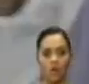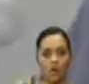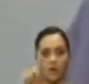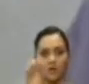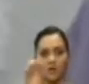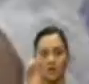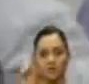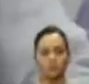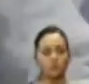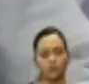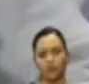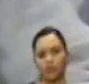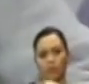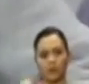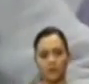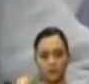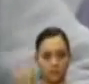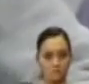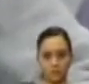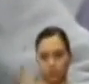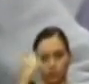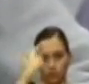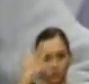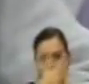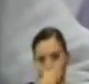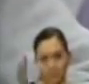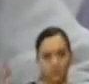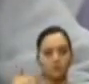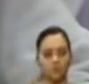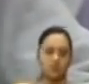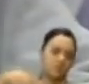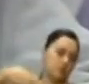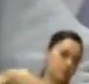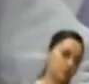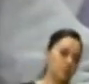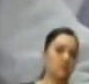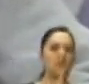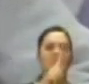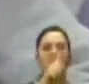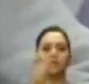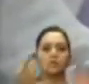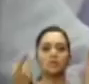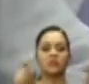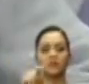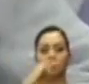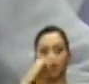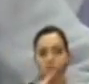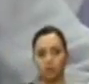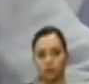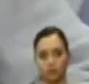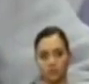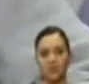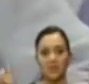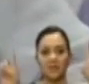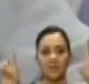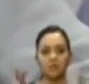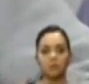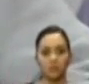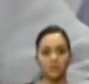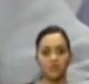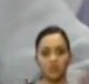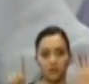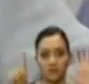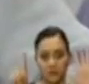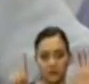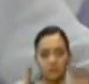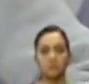visita sorpresa. Los chicos estaban ahí saludándome, esperando, unos 160 chicos, unos 6 maestros.